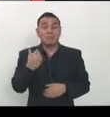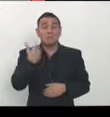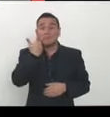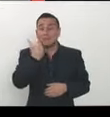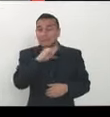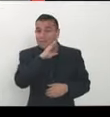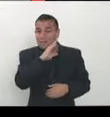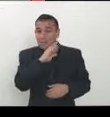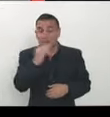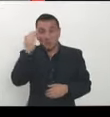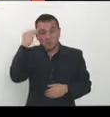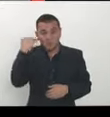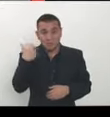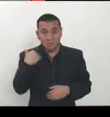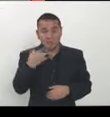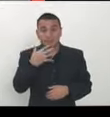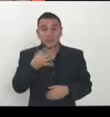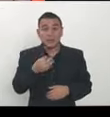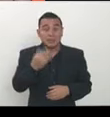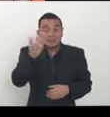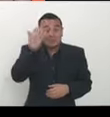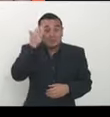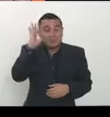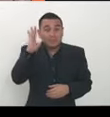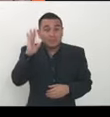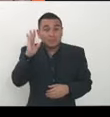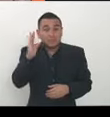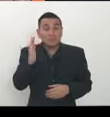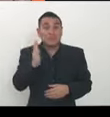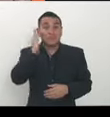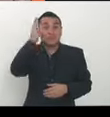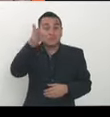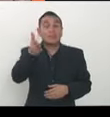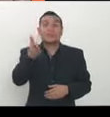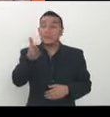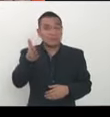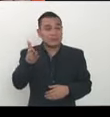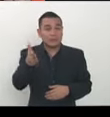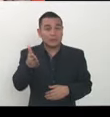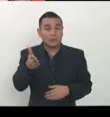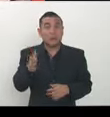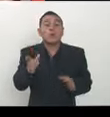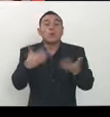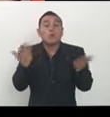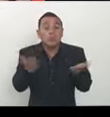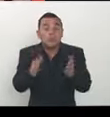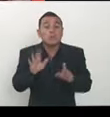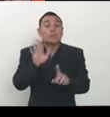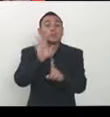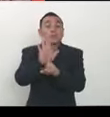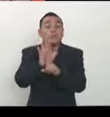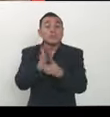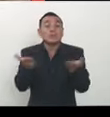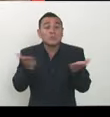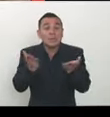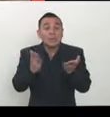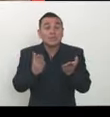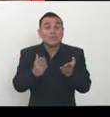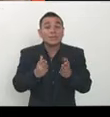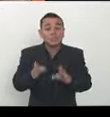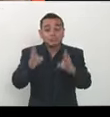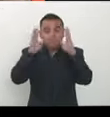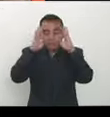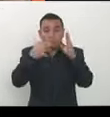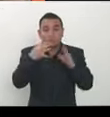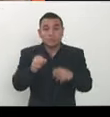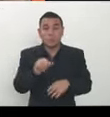que... No sabemos ya qué deciros a la gente para que nos hagáis caso y que os toméis esto en serio. Que yo el otro día escuchaba